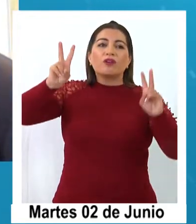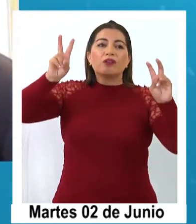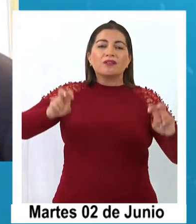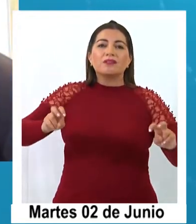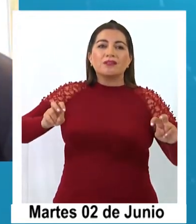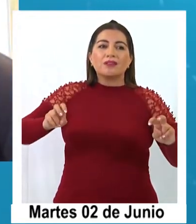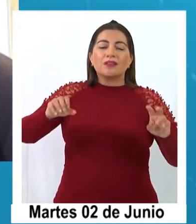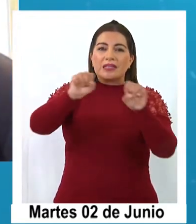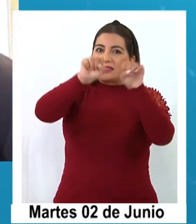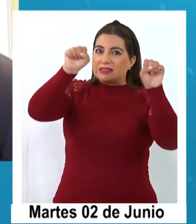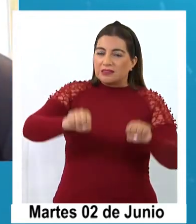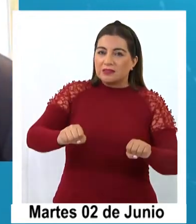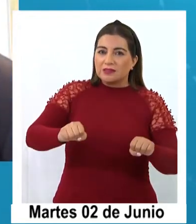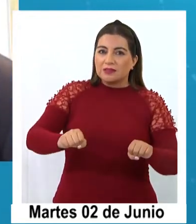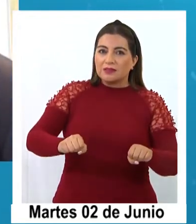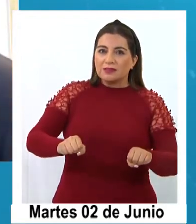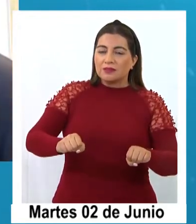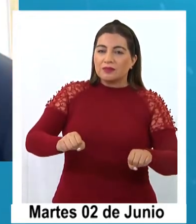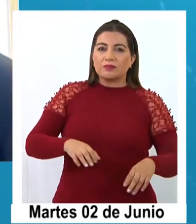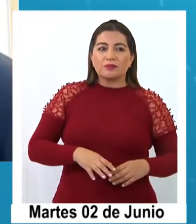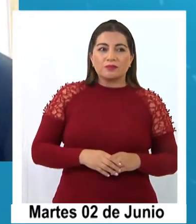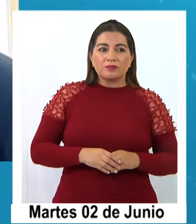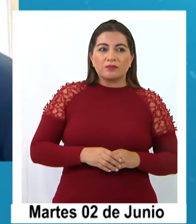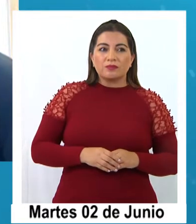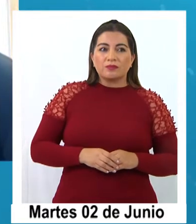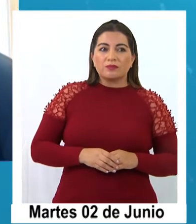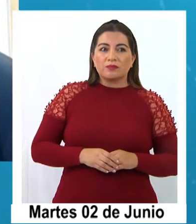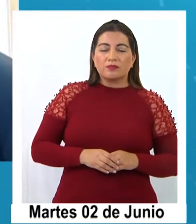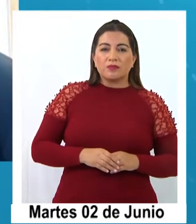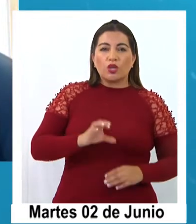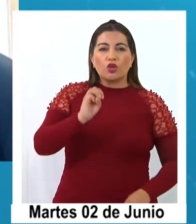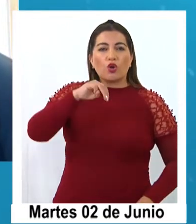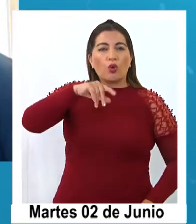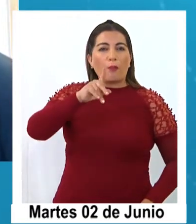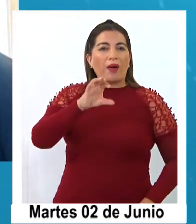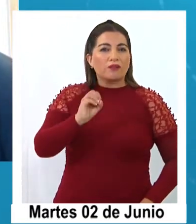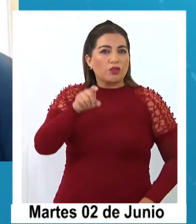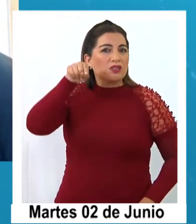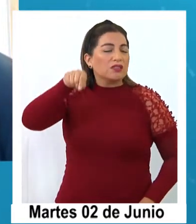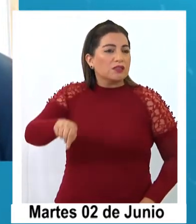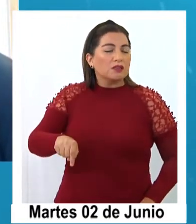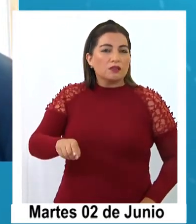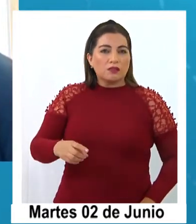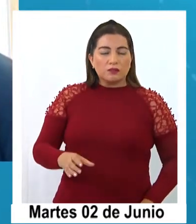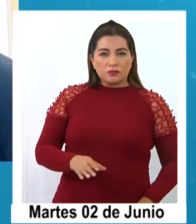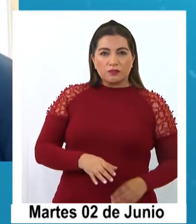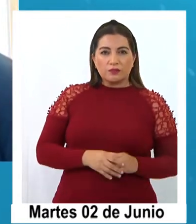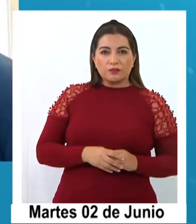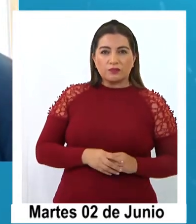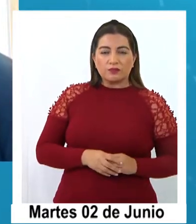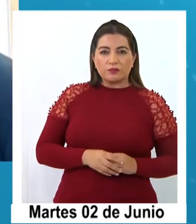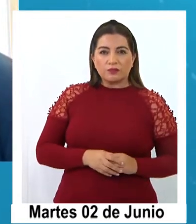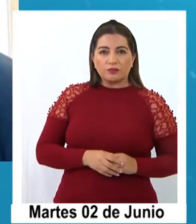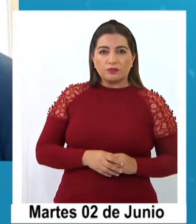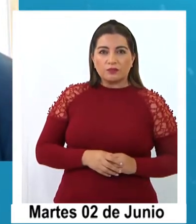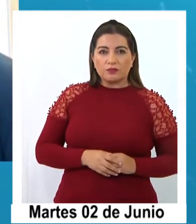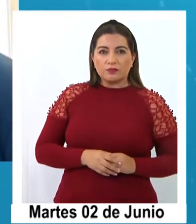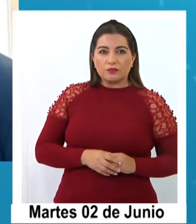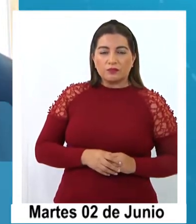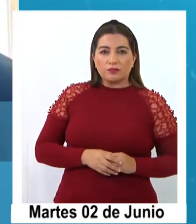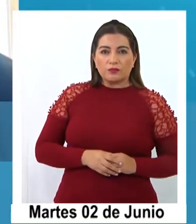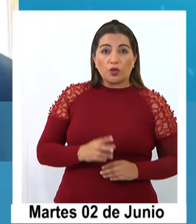sistema de comando de incidentes, se llama sistema de comando de incidentes, donde uno de los